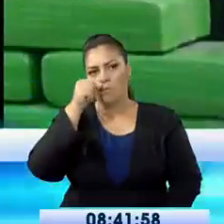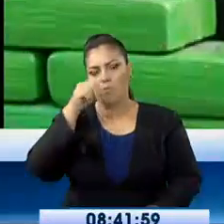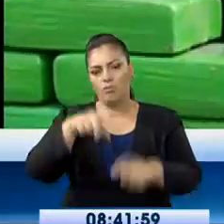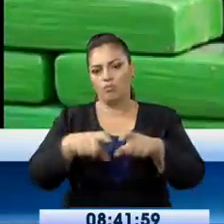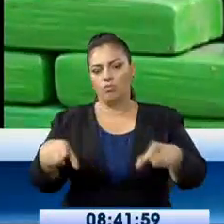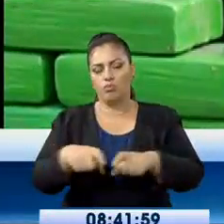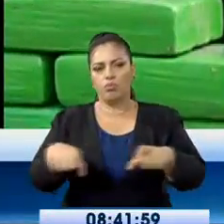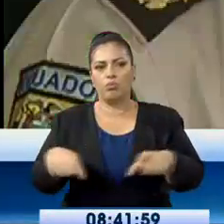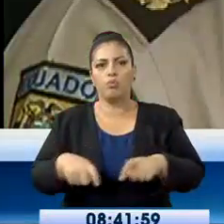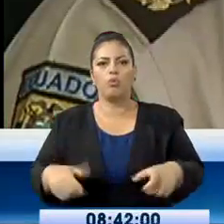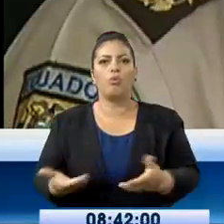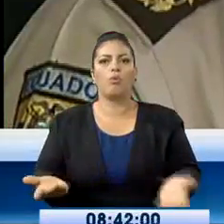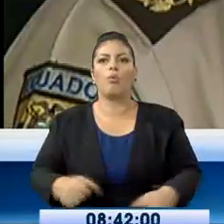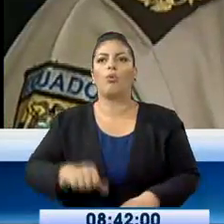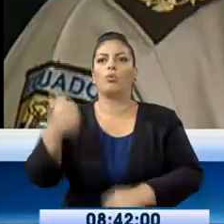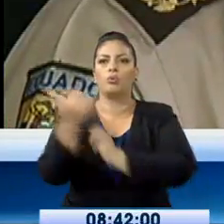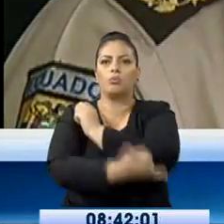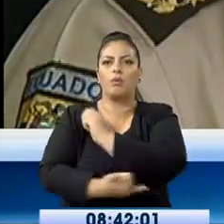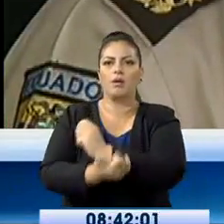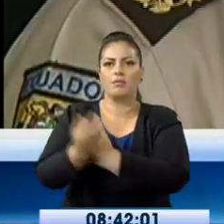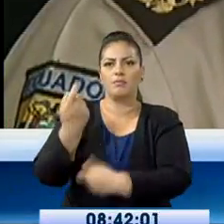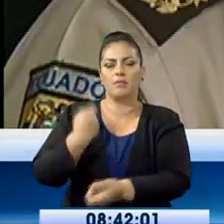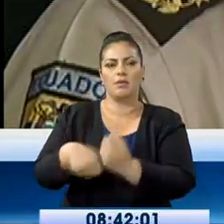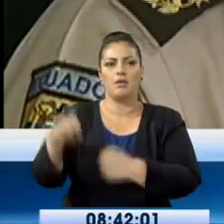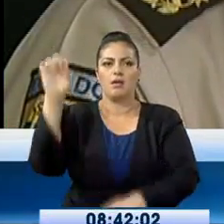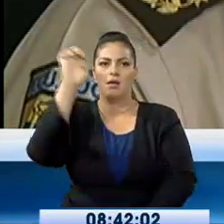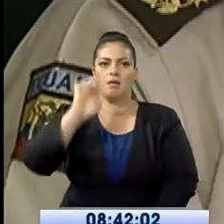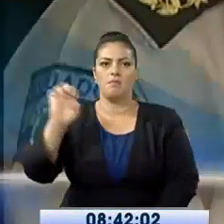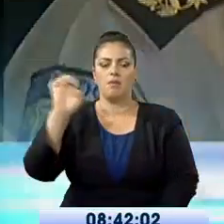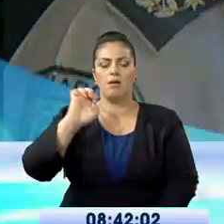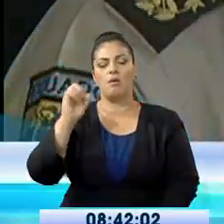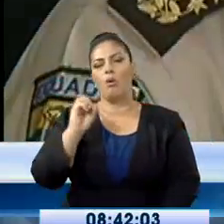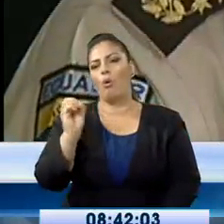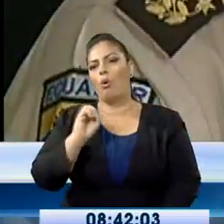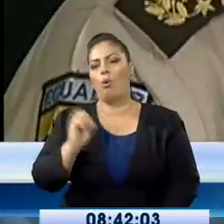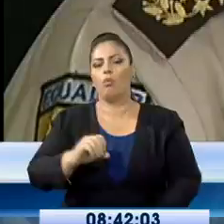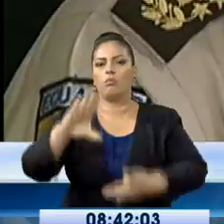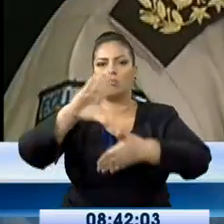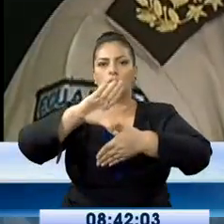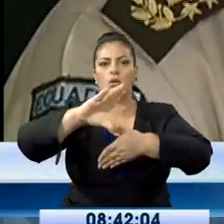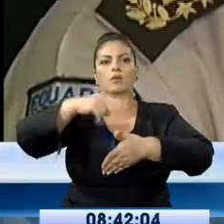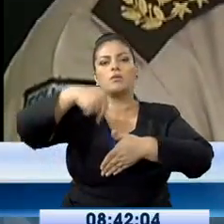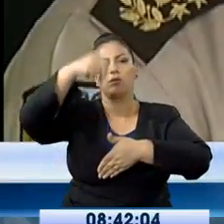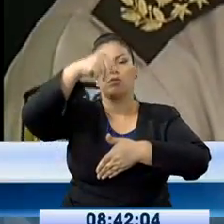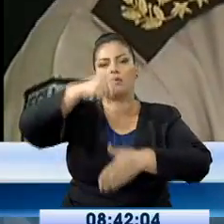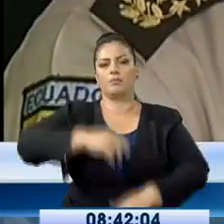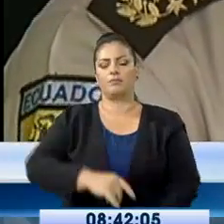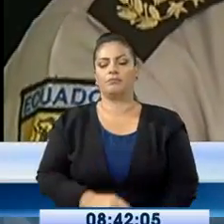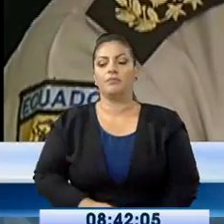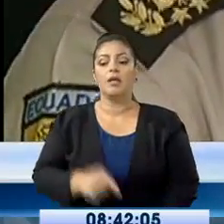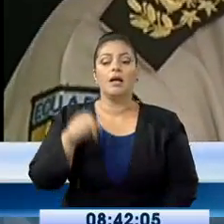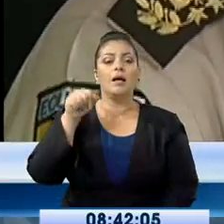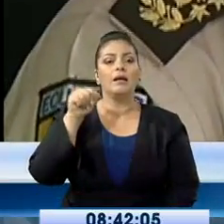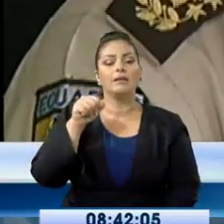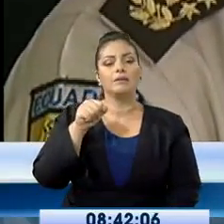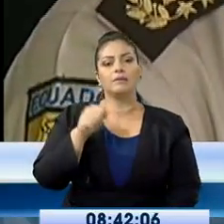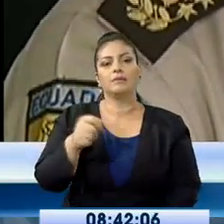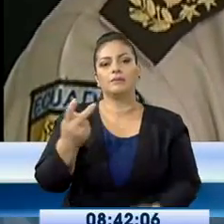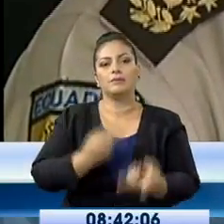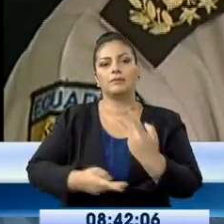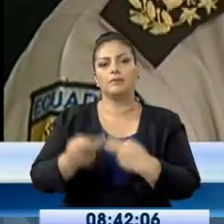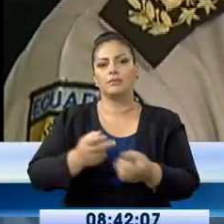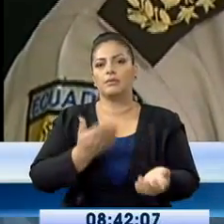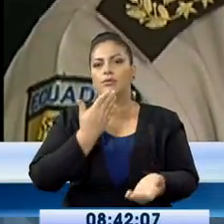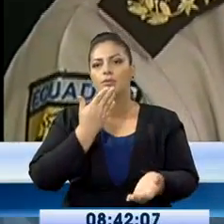del puerto marítimo. Presuntamente a Europa o Norteamérica. El proceso investigativo contra toda la estructura delictiva relacionada a este